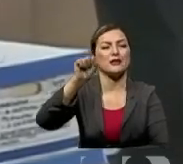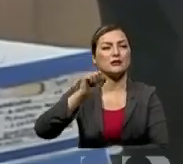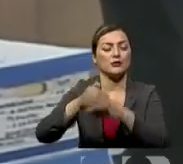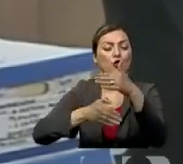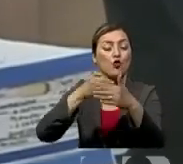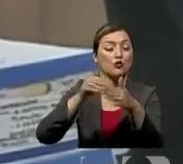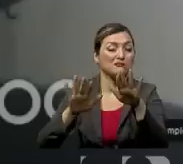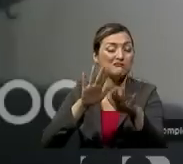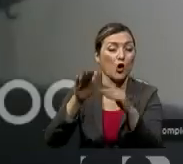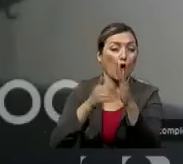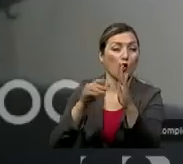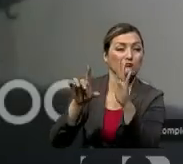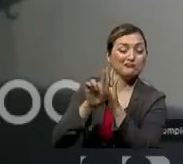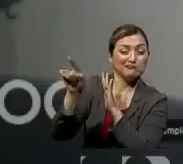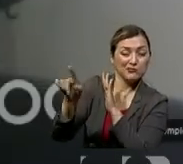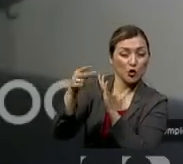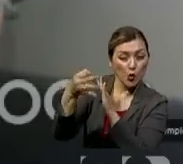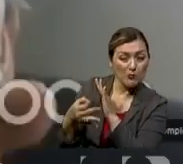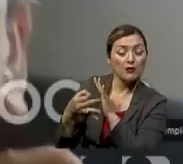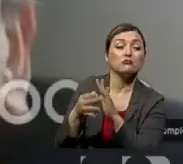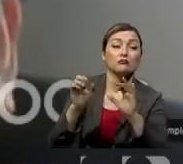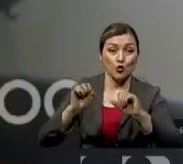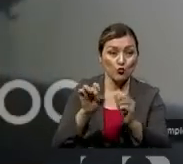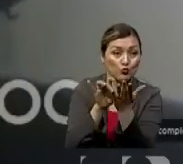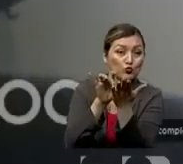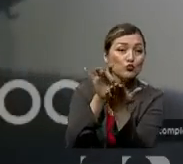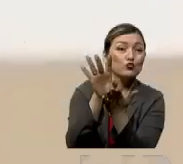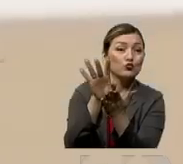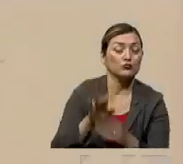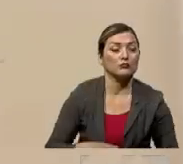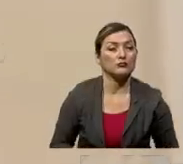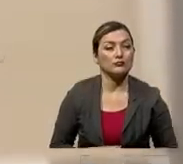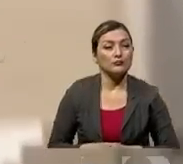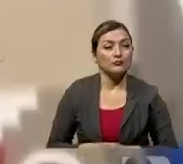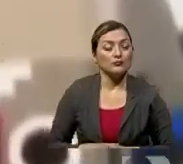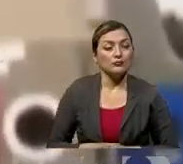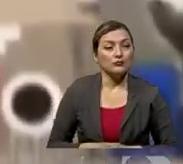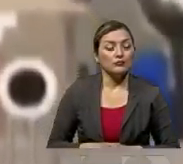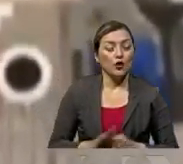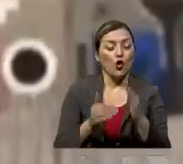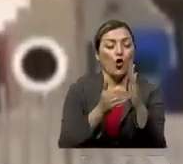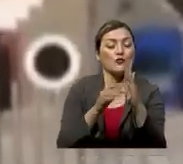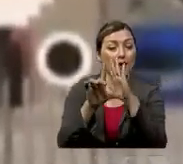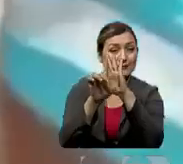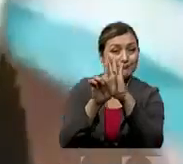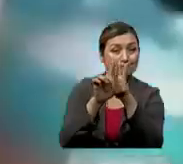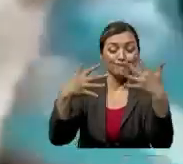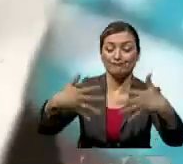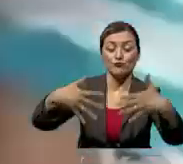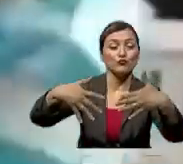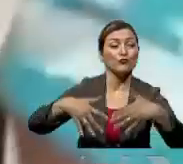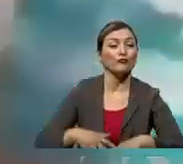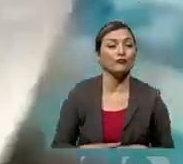manifiesta negligencia que se sigue contra Paredes podría terminar en su destitución, pues se trata de una infracción considerada